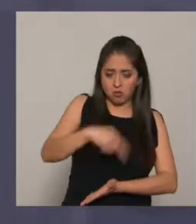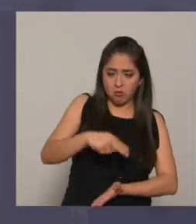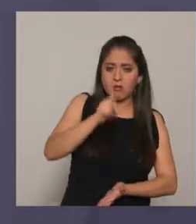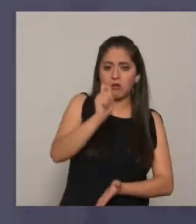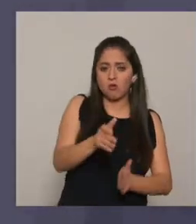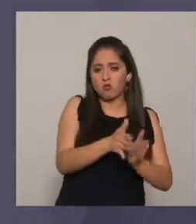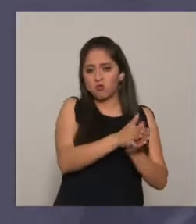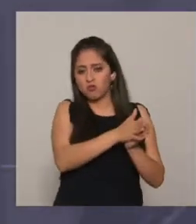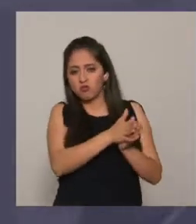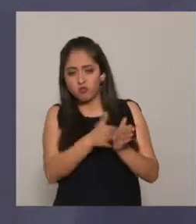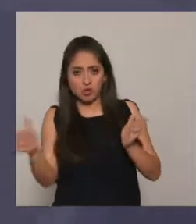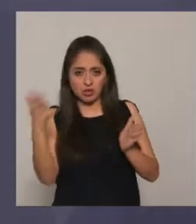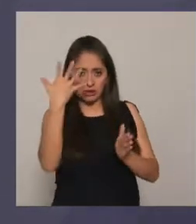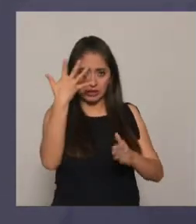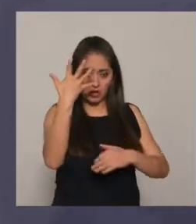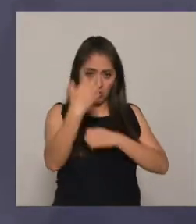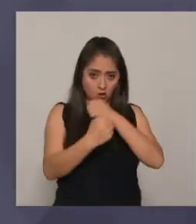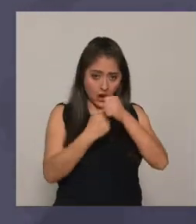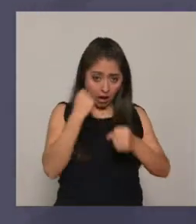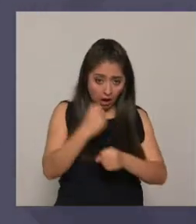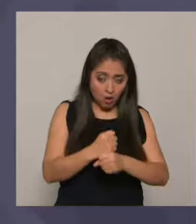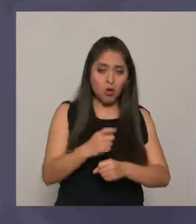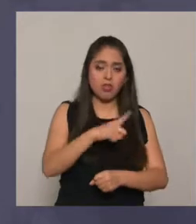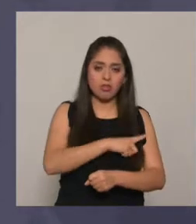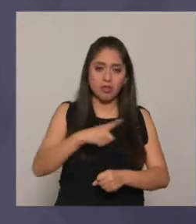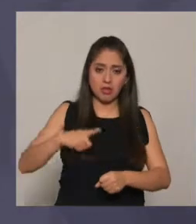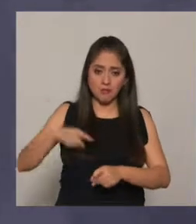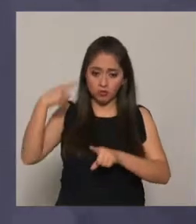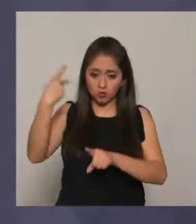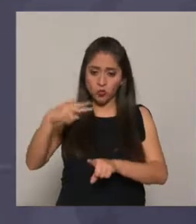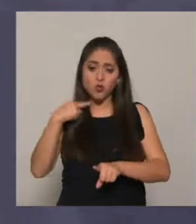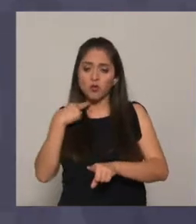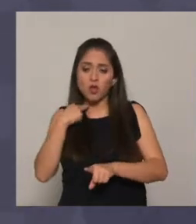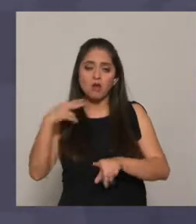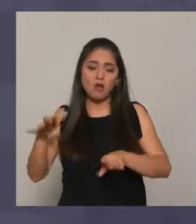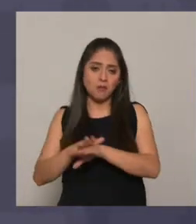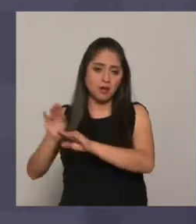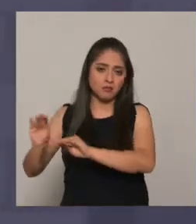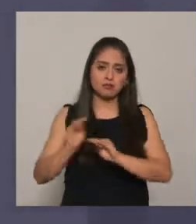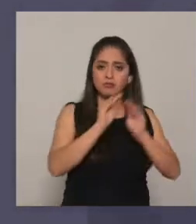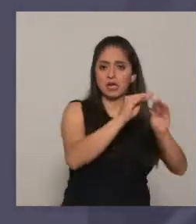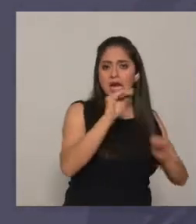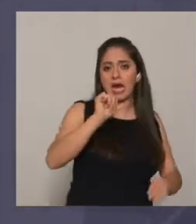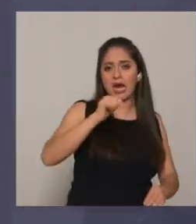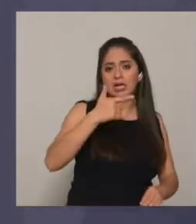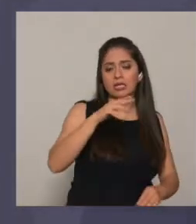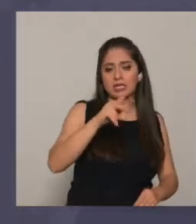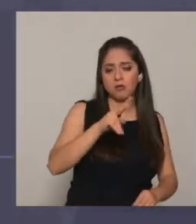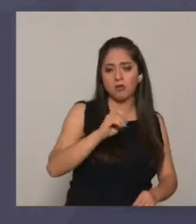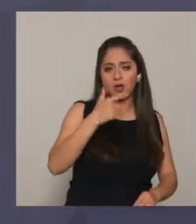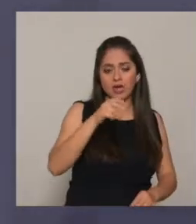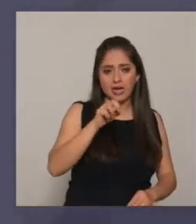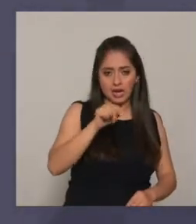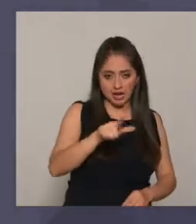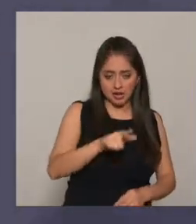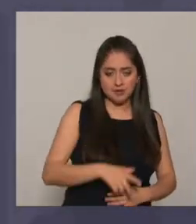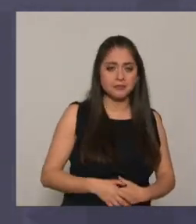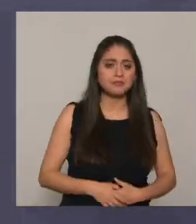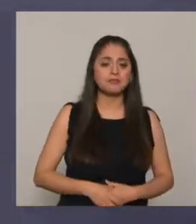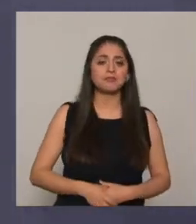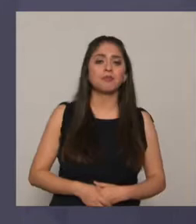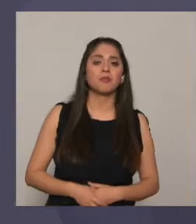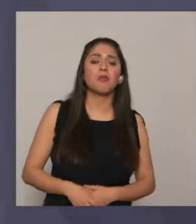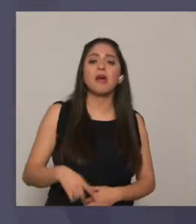ese libro debe estar bajo custodia del Archivo General de Notarías. Y cada notaría, me imagino que evidentemente llegamos cuando pedimos,